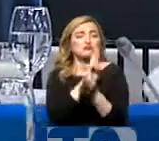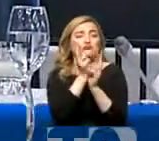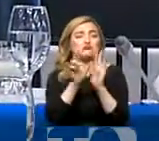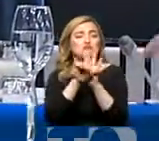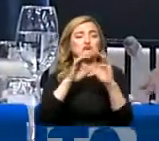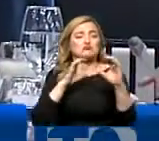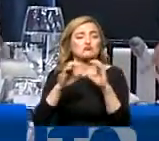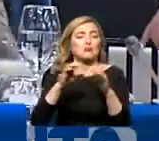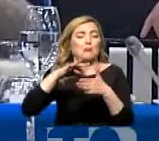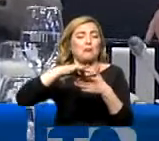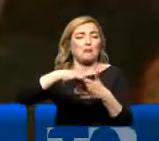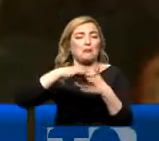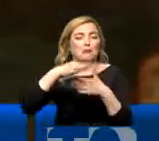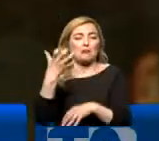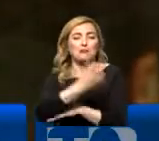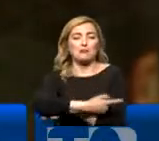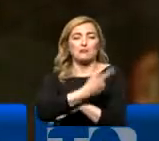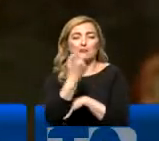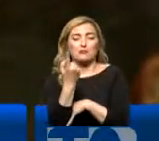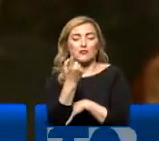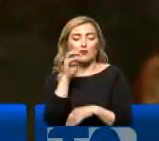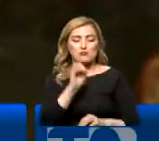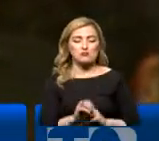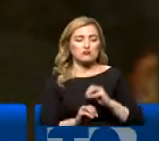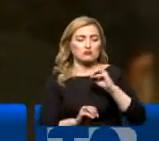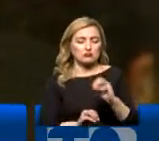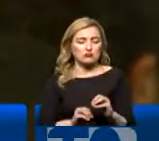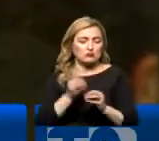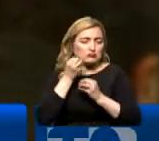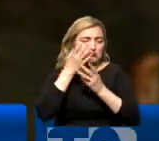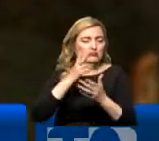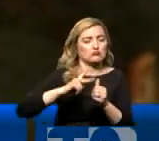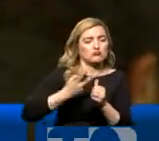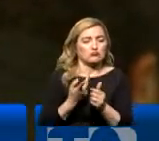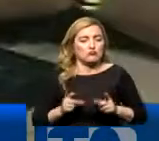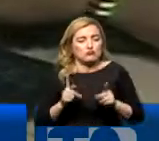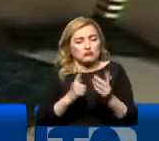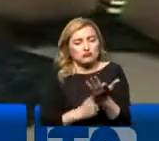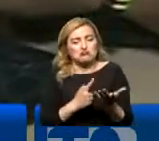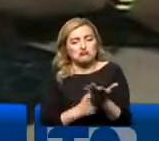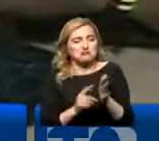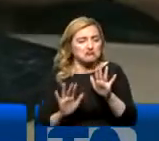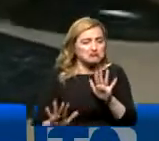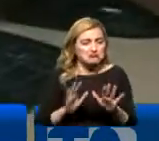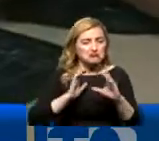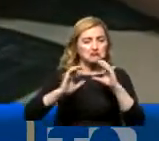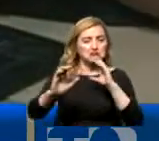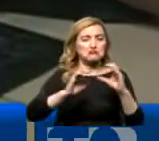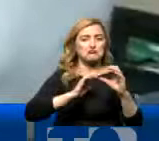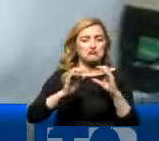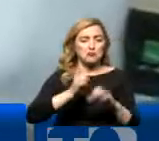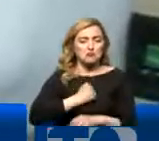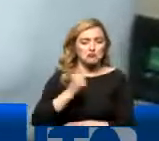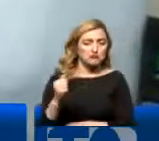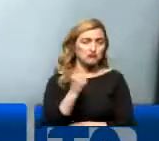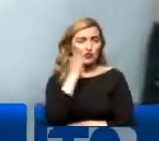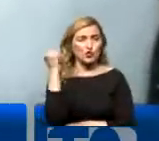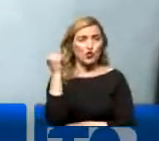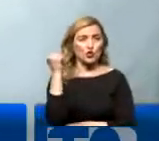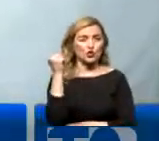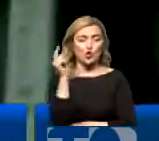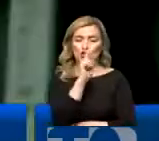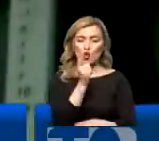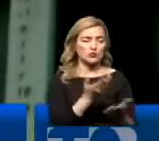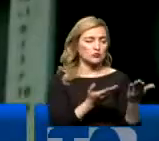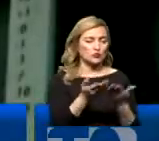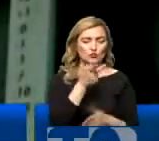están pendientes y en 15 días esperan tener el informe para segundo debate, donde se contempla la comunicación como un derecho y no un servicio